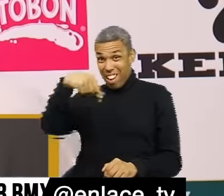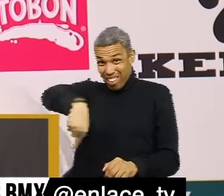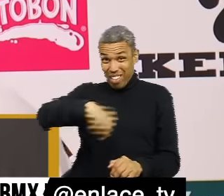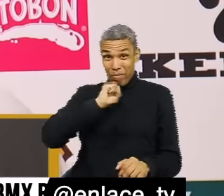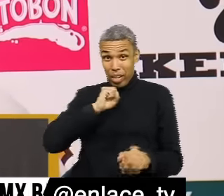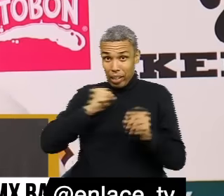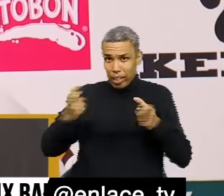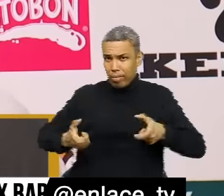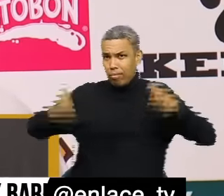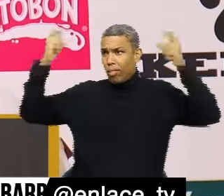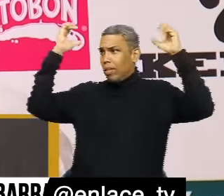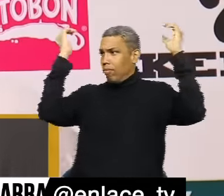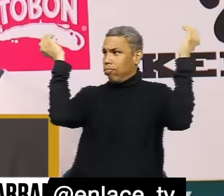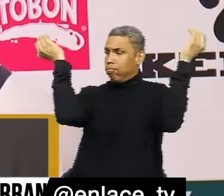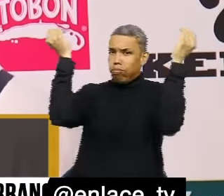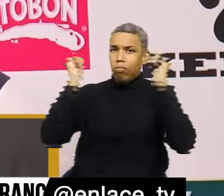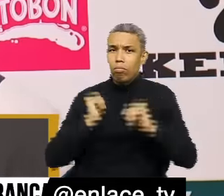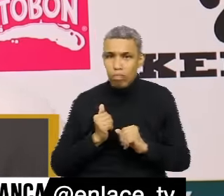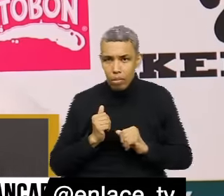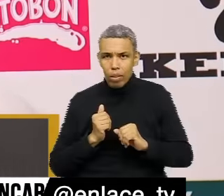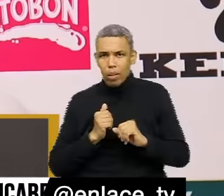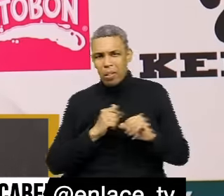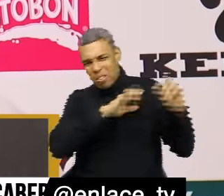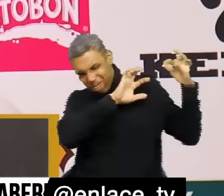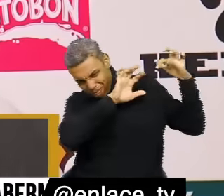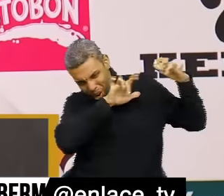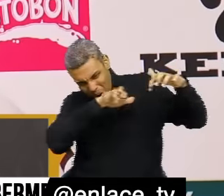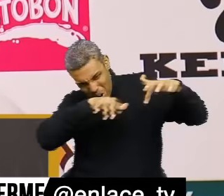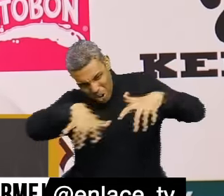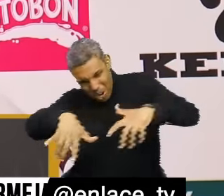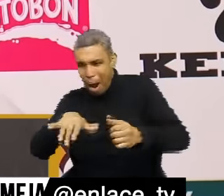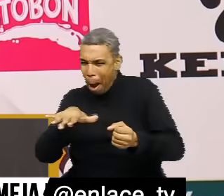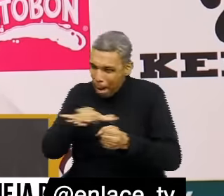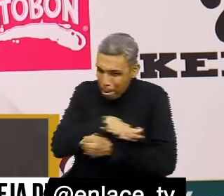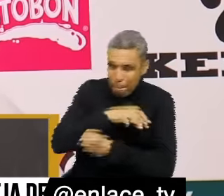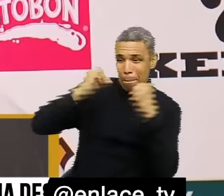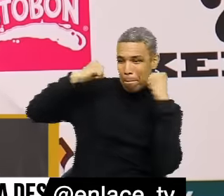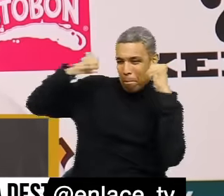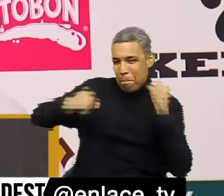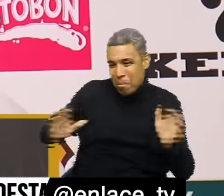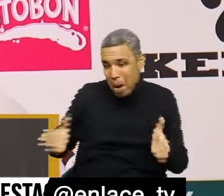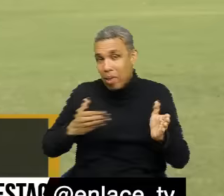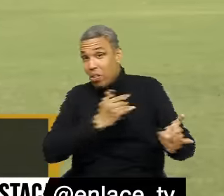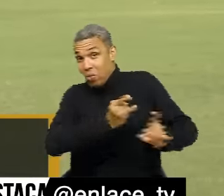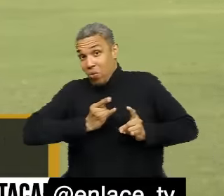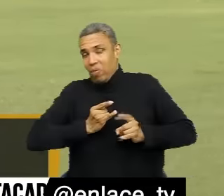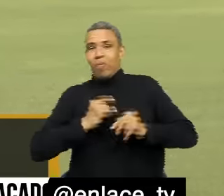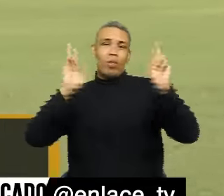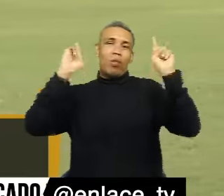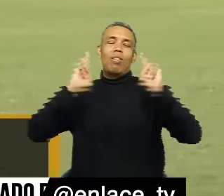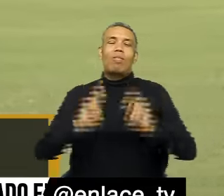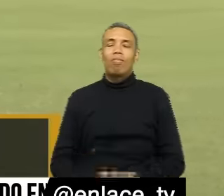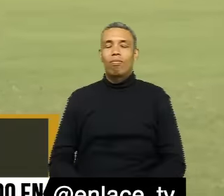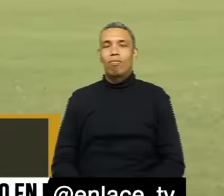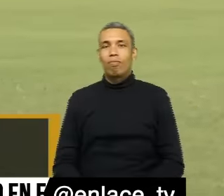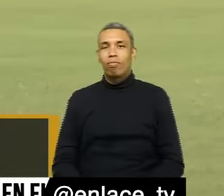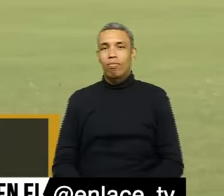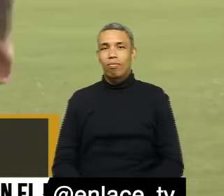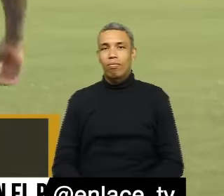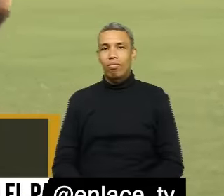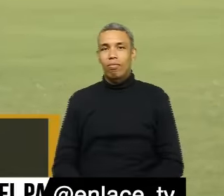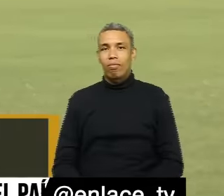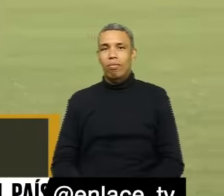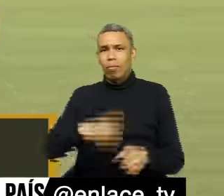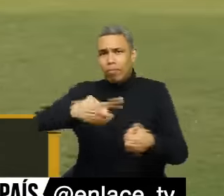todo por llegar a instancias importantes, que es lo que nosotros nos queremos trazar. Hoy la máquina amarilla encendió